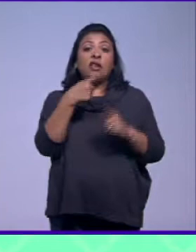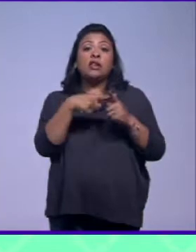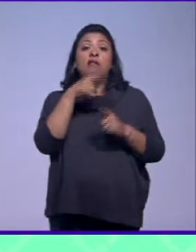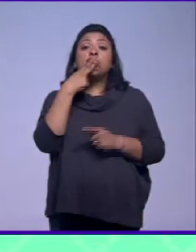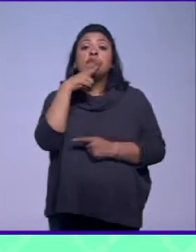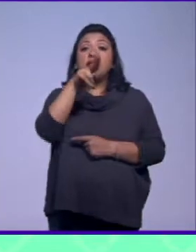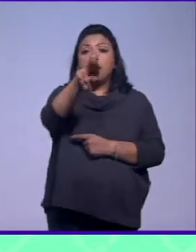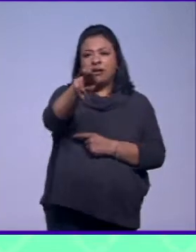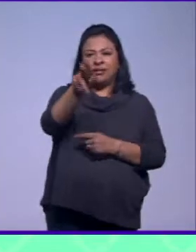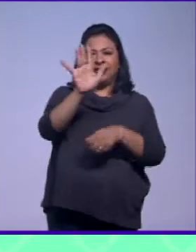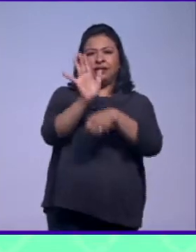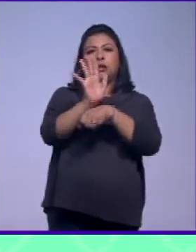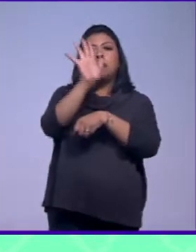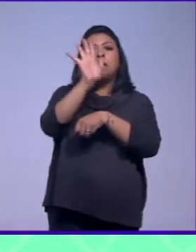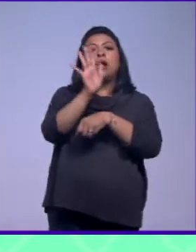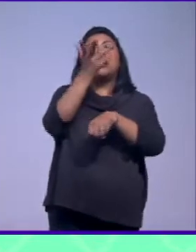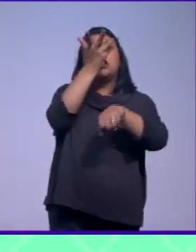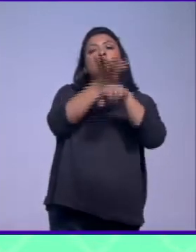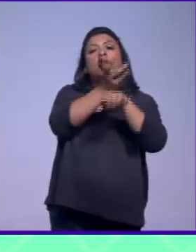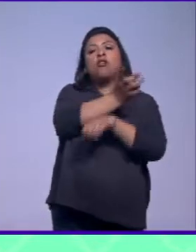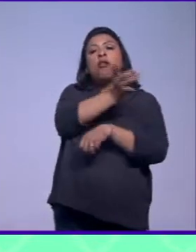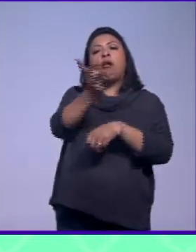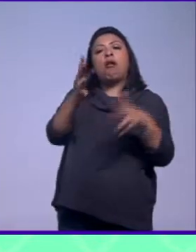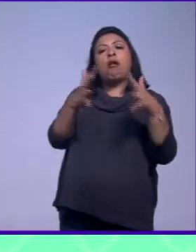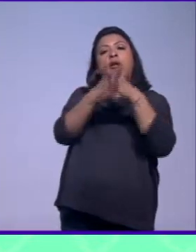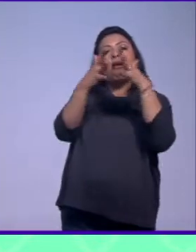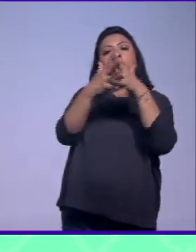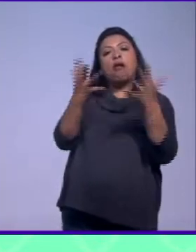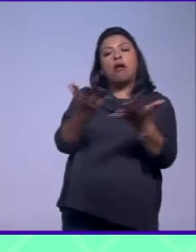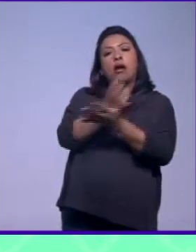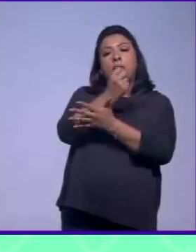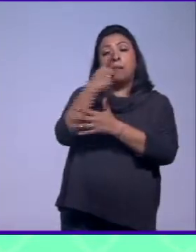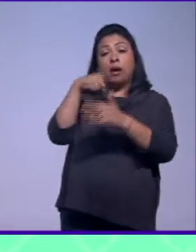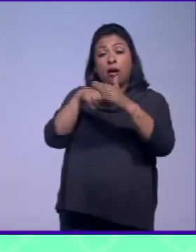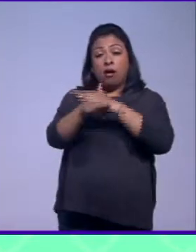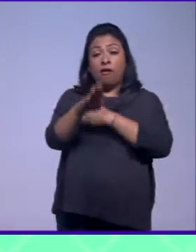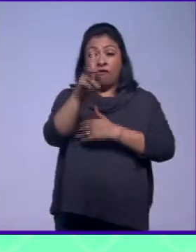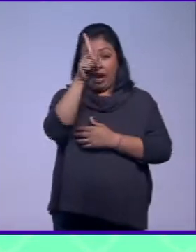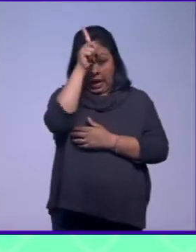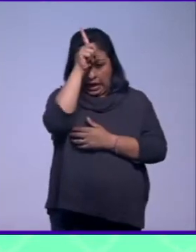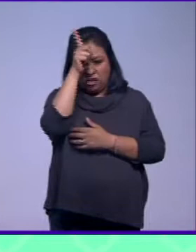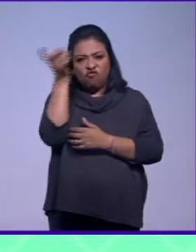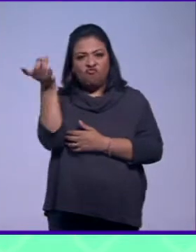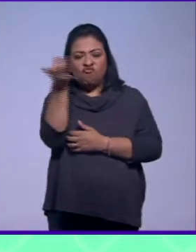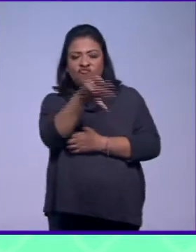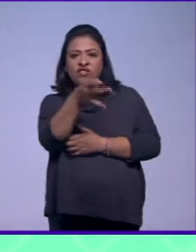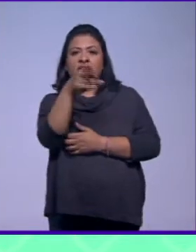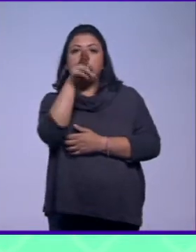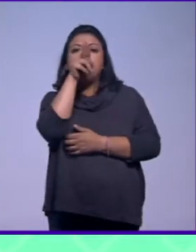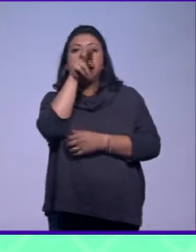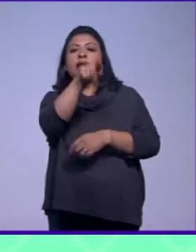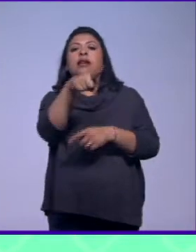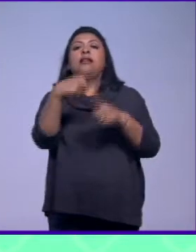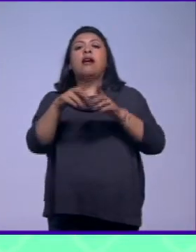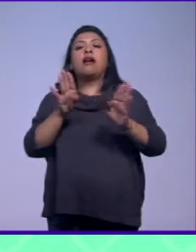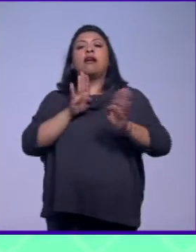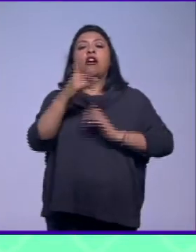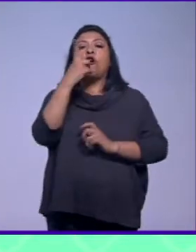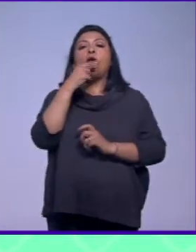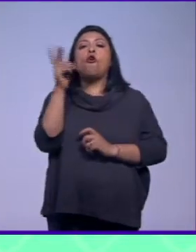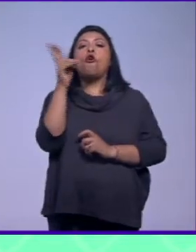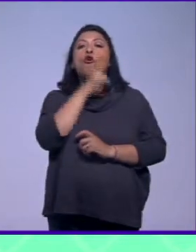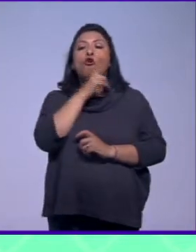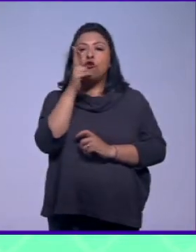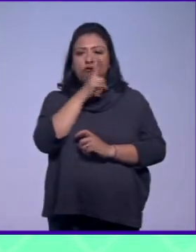nazis porque en el cine pareciera que eeuu el que ganó la guerra pero en realidad el que entra a berlín y derrota a los nazis es el ejército rojo de rusia